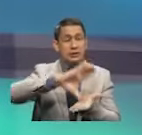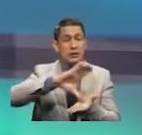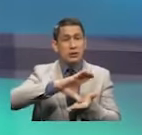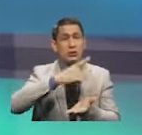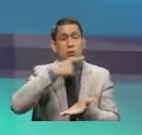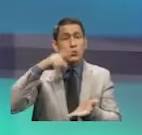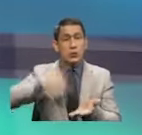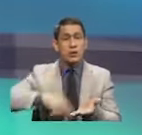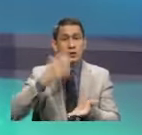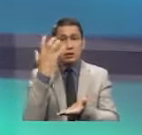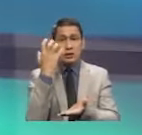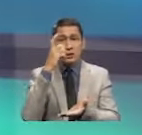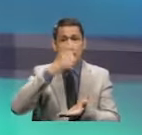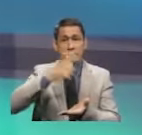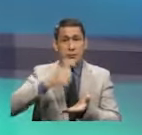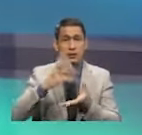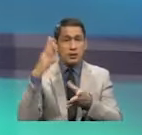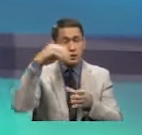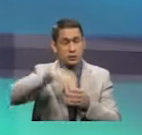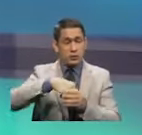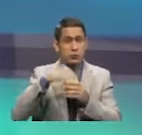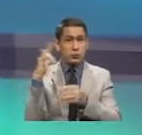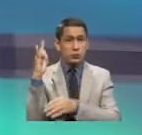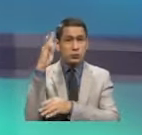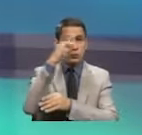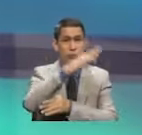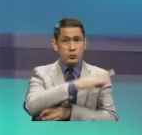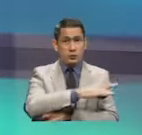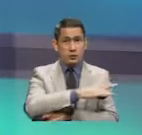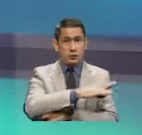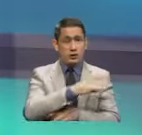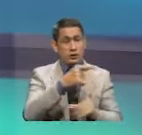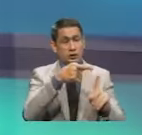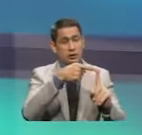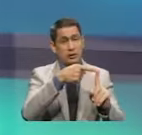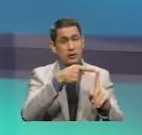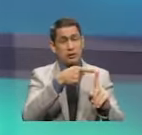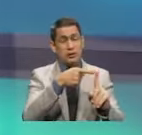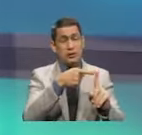con 15 personas a bordo que desafortunadamente